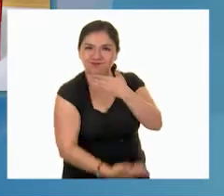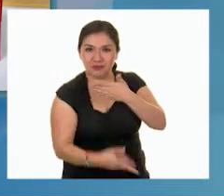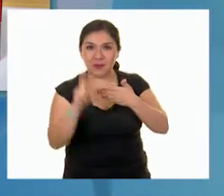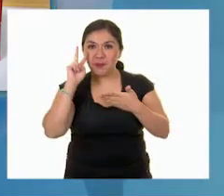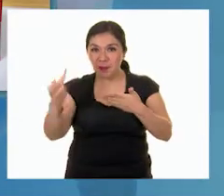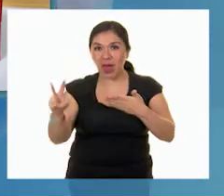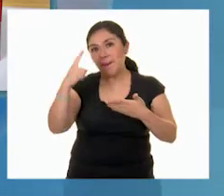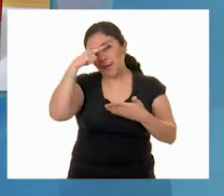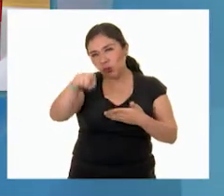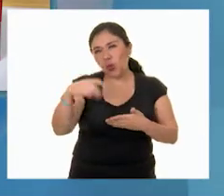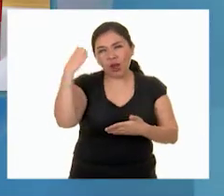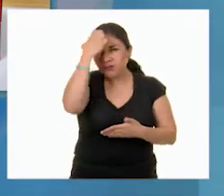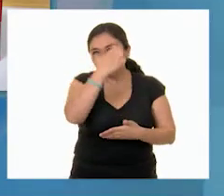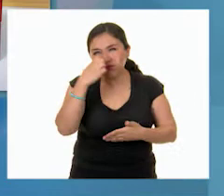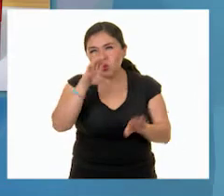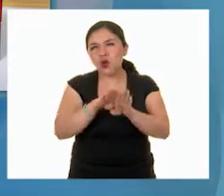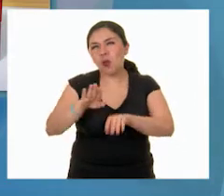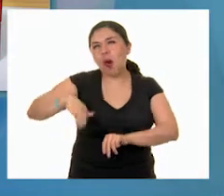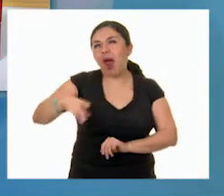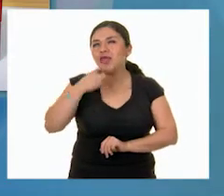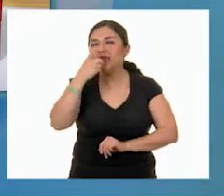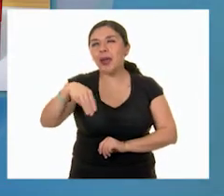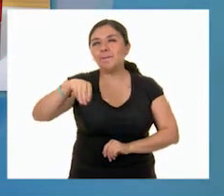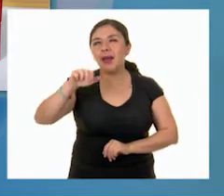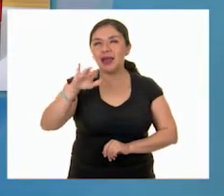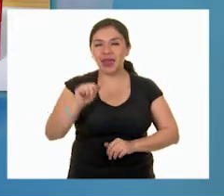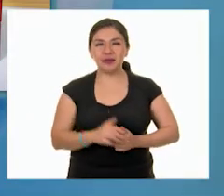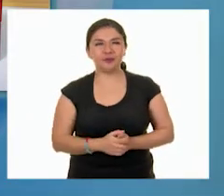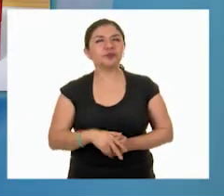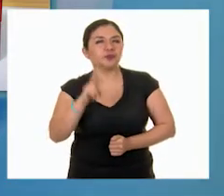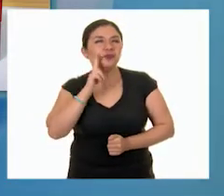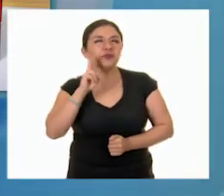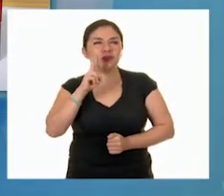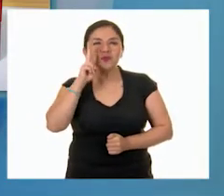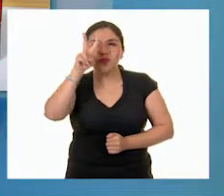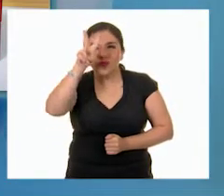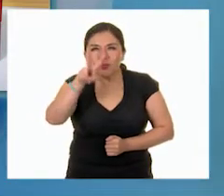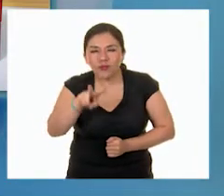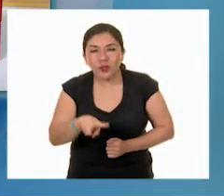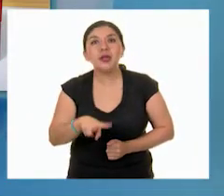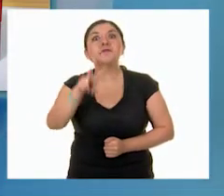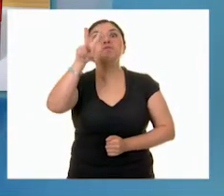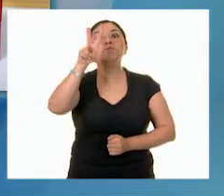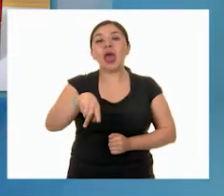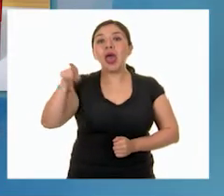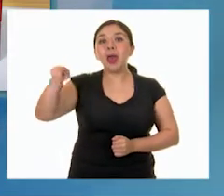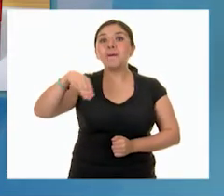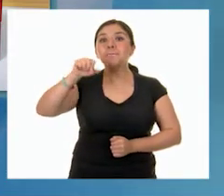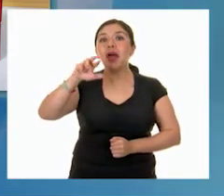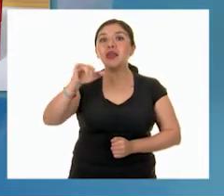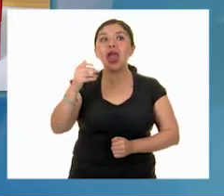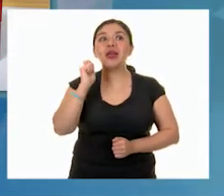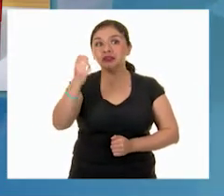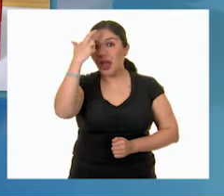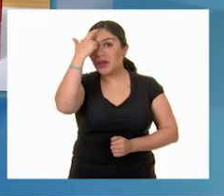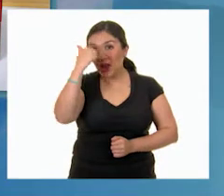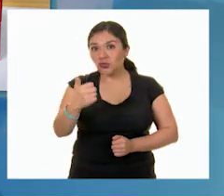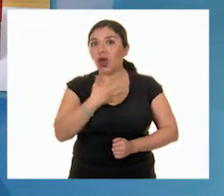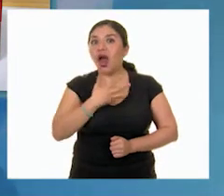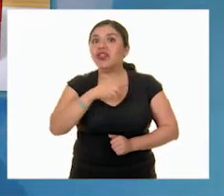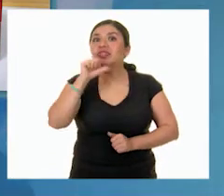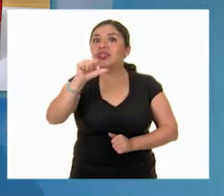que comprobemos lo que nos dijo María. ¡Es verdad! María tenía razón. El prisma tiene 16 cubos